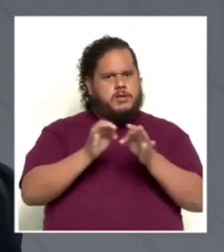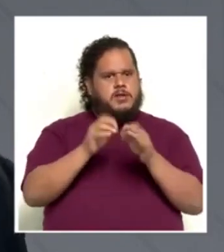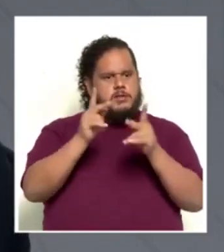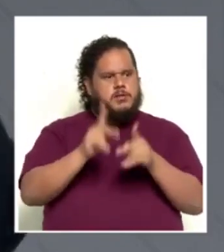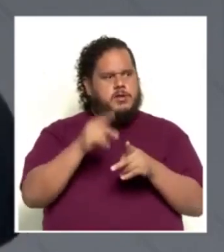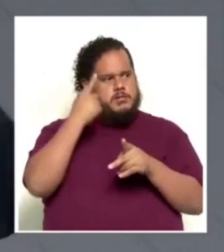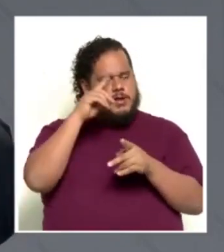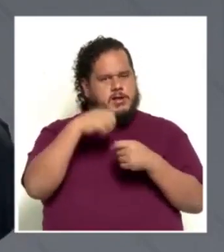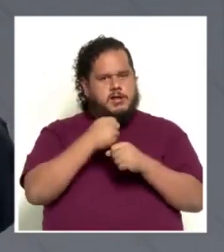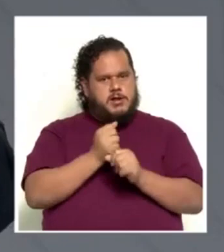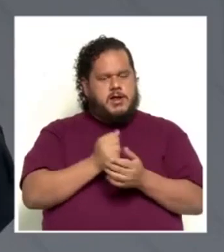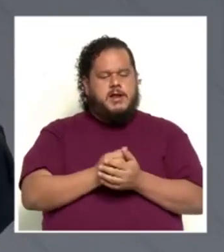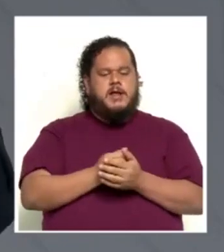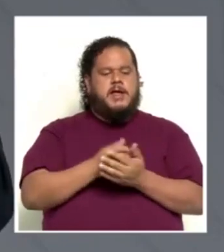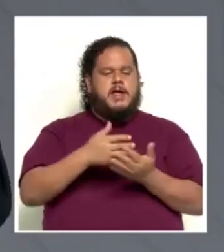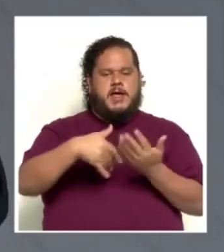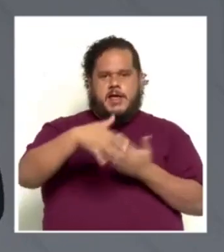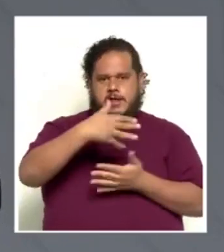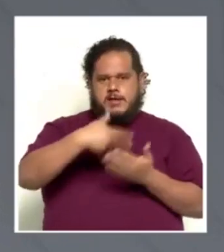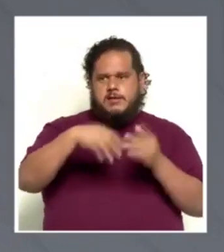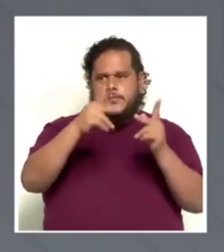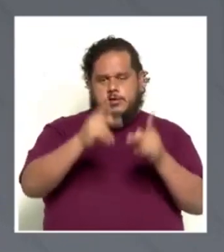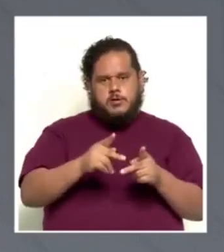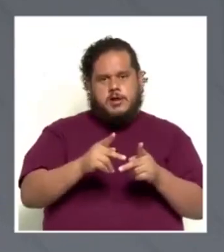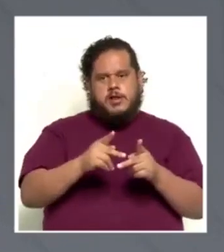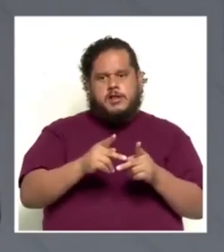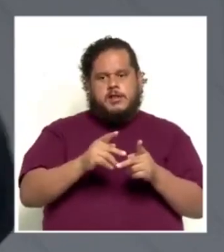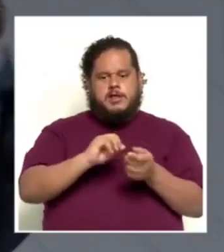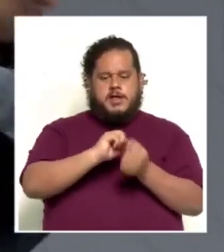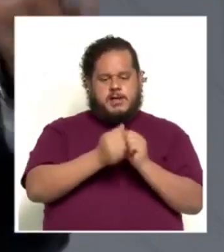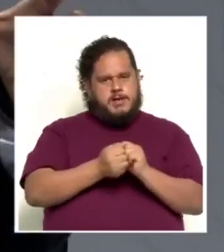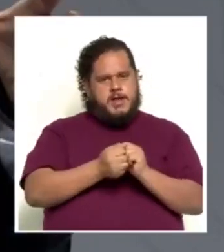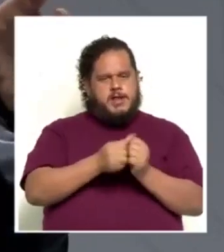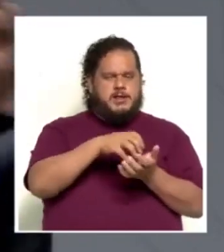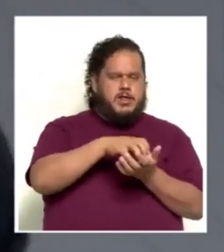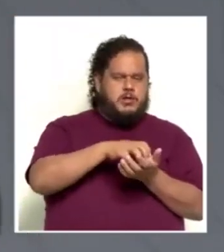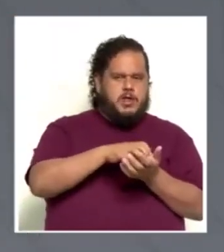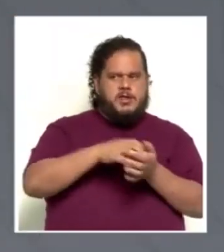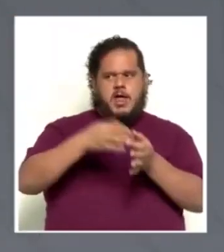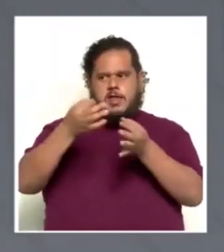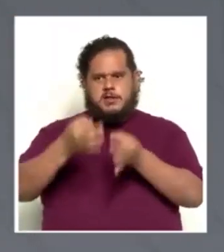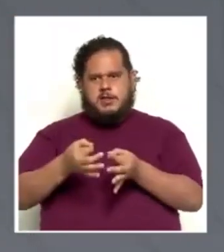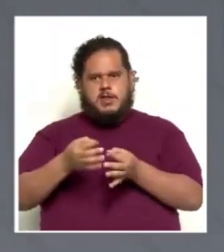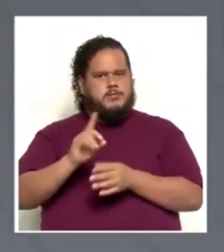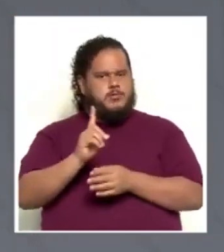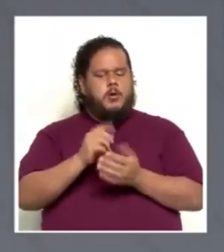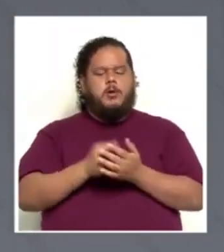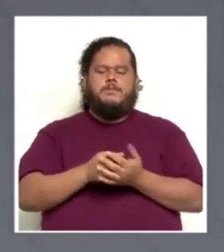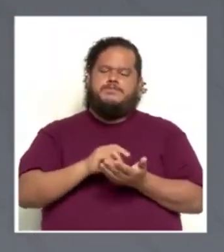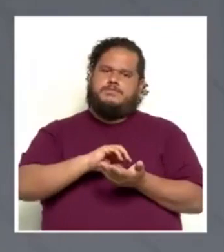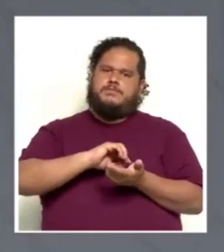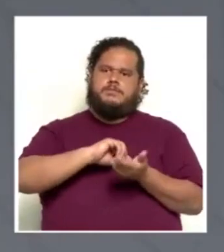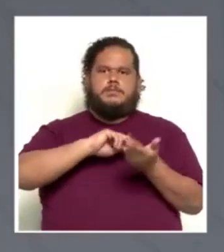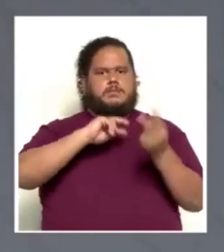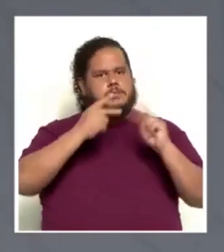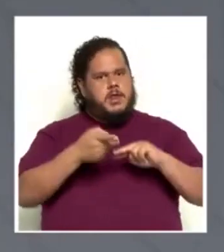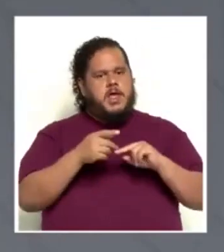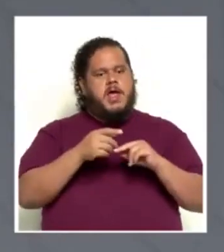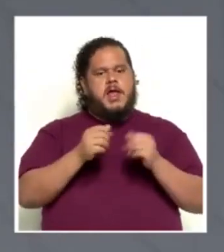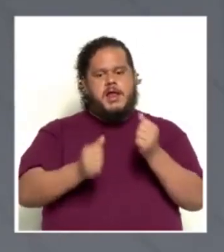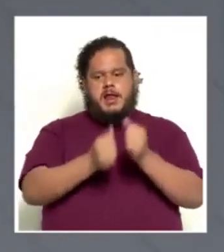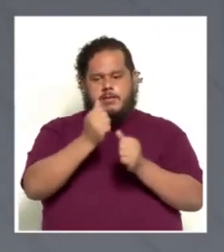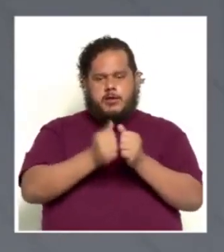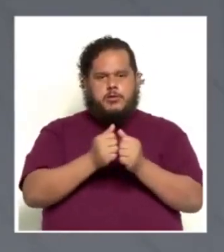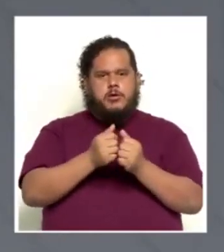quedaran entre personas que se transformaran de indecisas a decididas, sino que más bien la mayor cantidad de esa gente